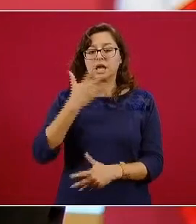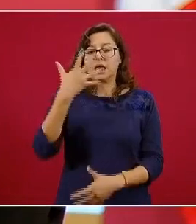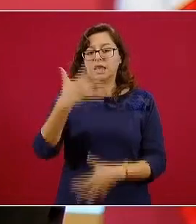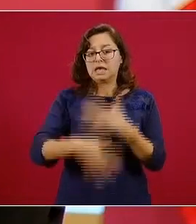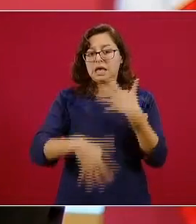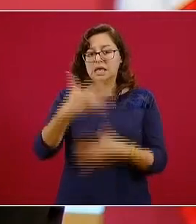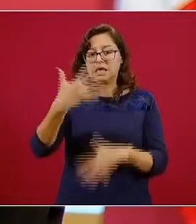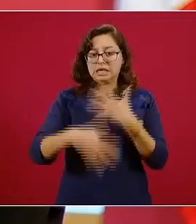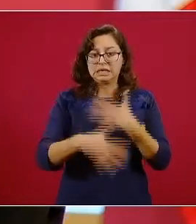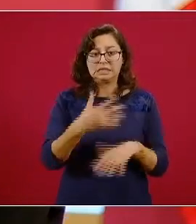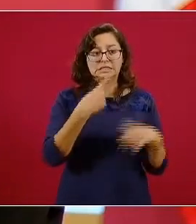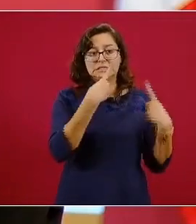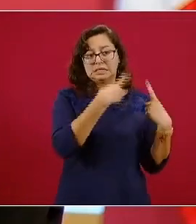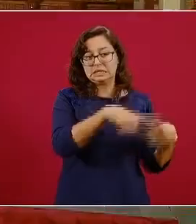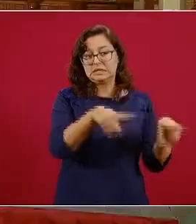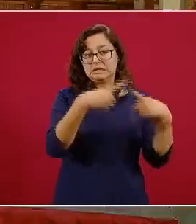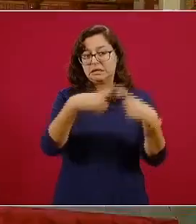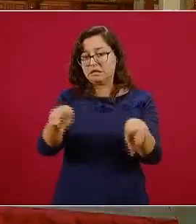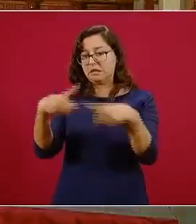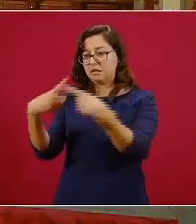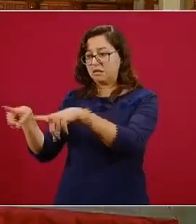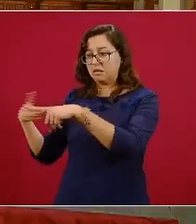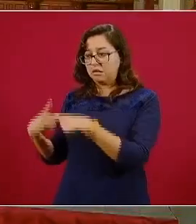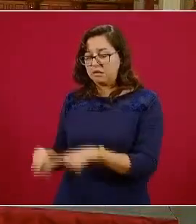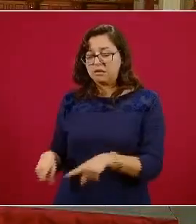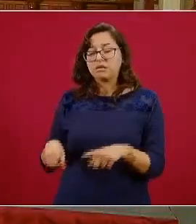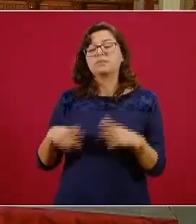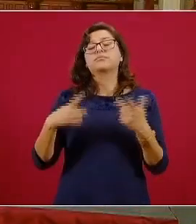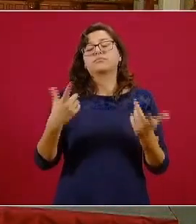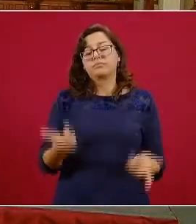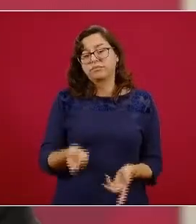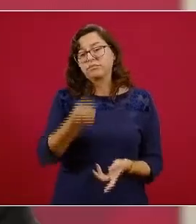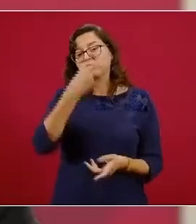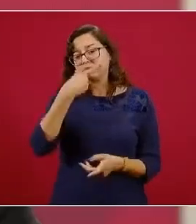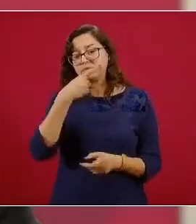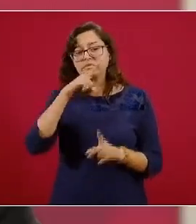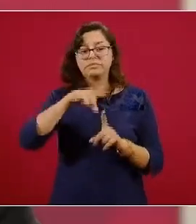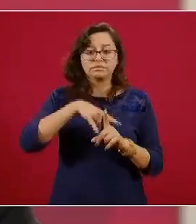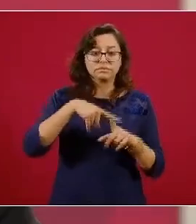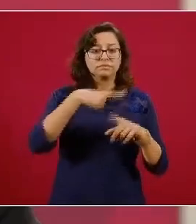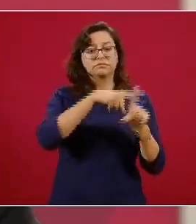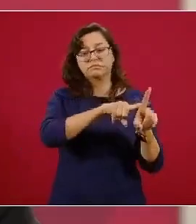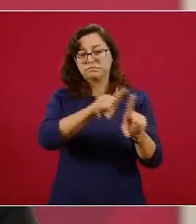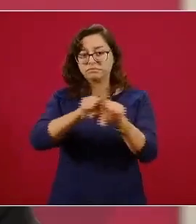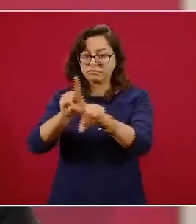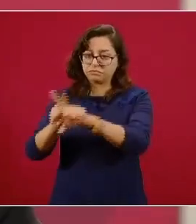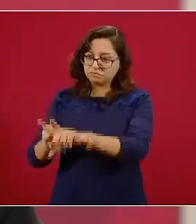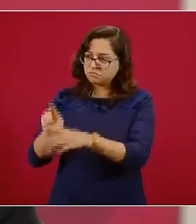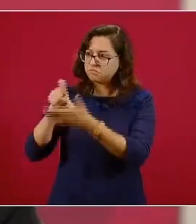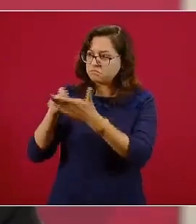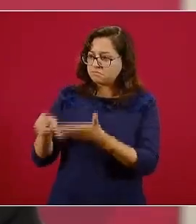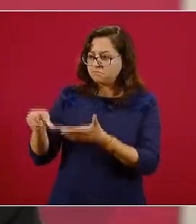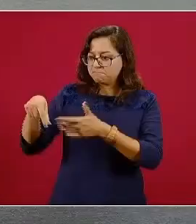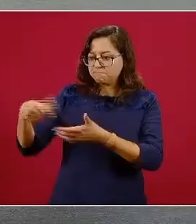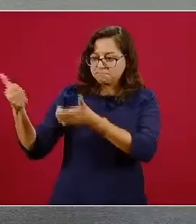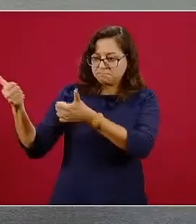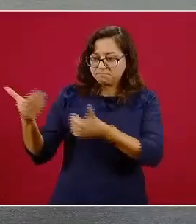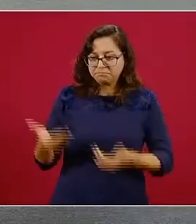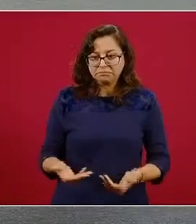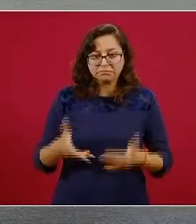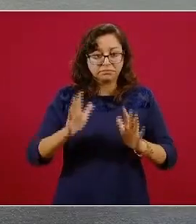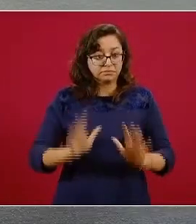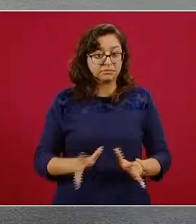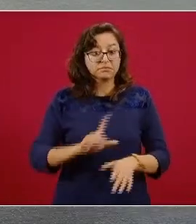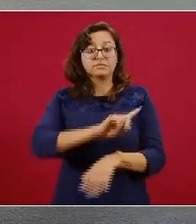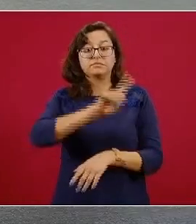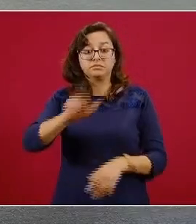de métodos anticonceptivos que se adquieren a nivel nacional y que esperamos que en el momento de que quedan